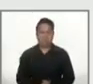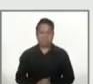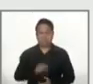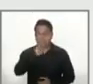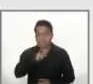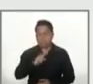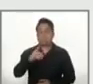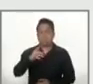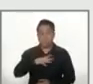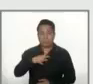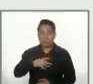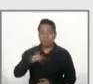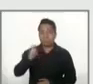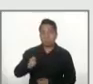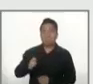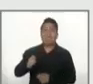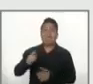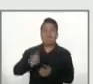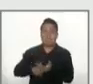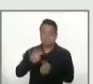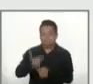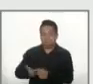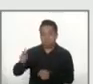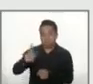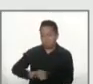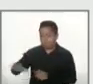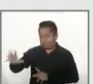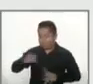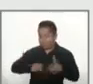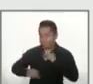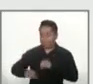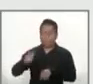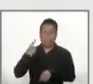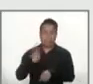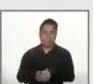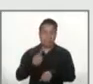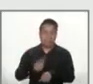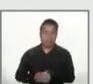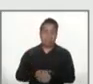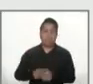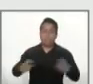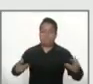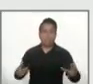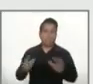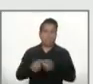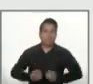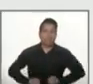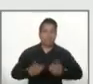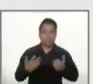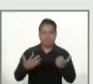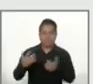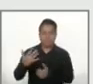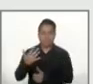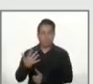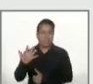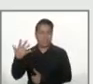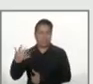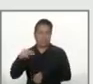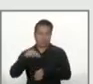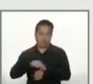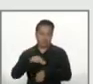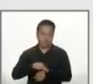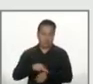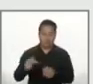manera, reportamos personal de salud que ha dado positivo a la prueba COVID-19 en un acumulado de 655